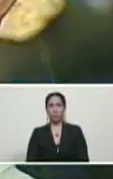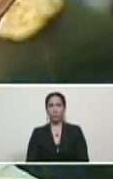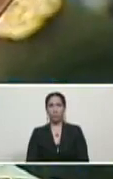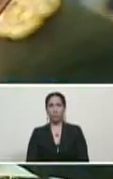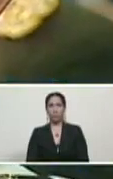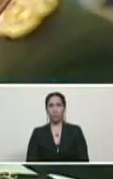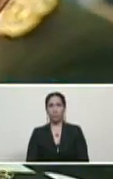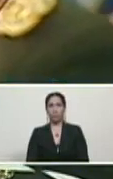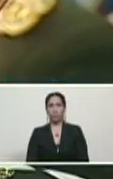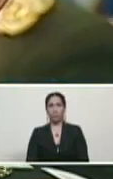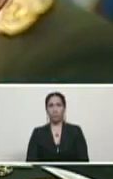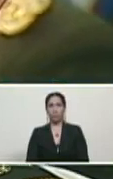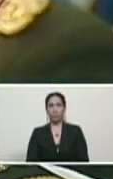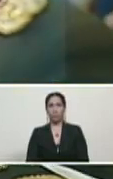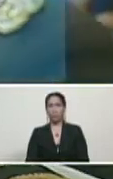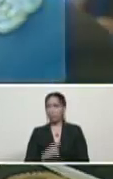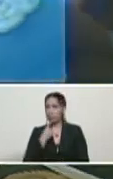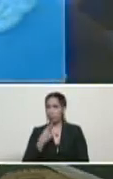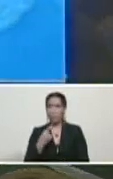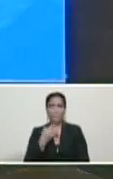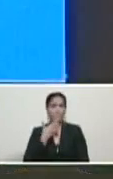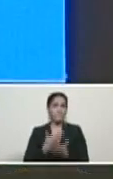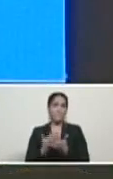y tratar de exigir